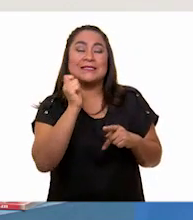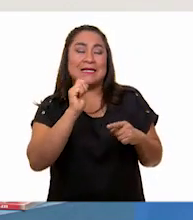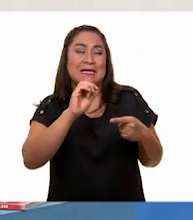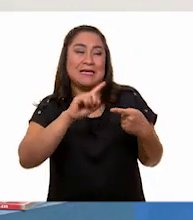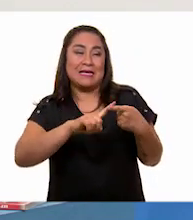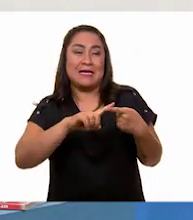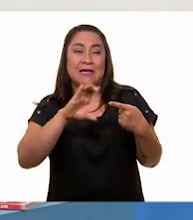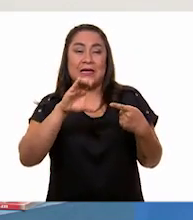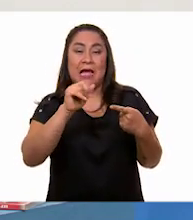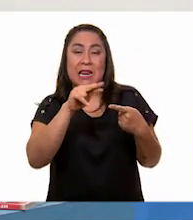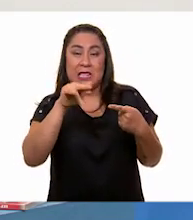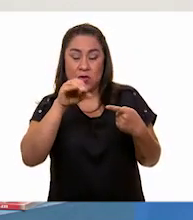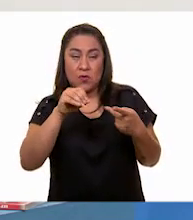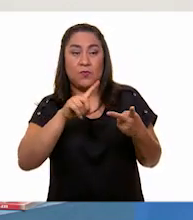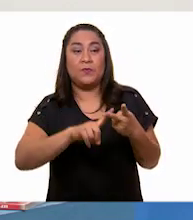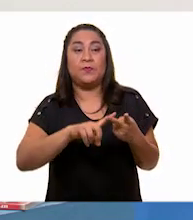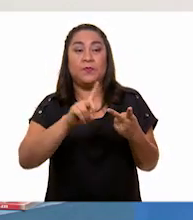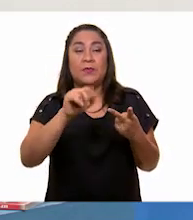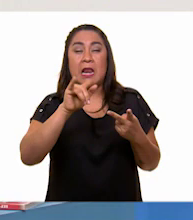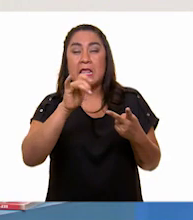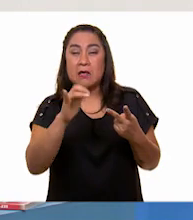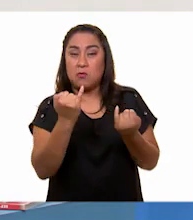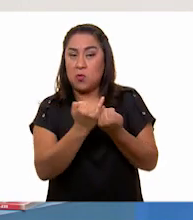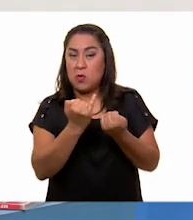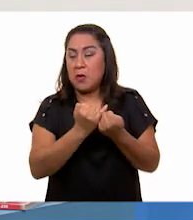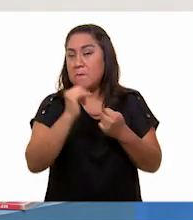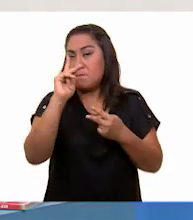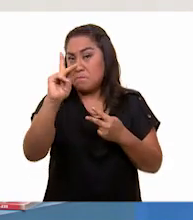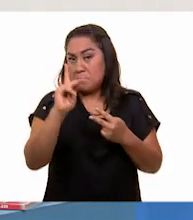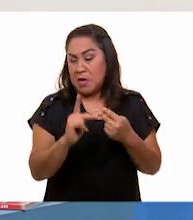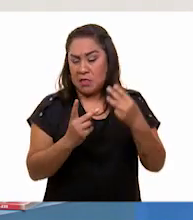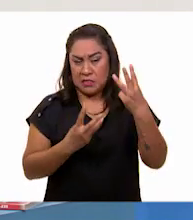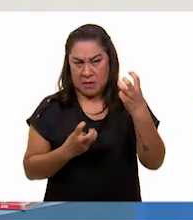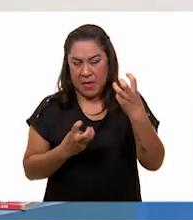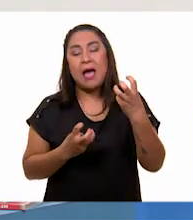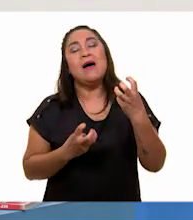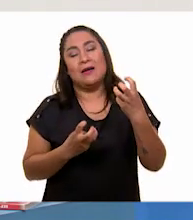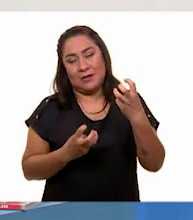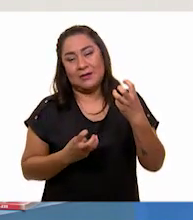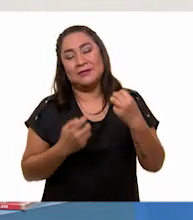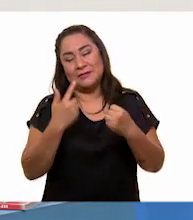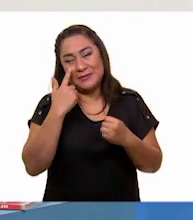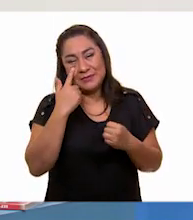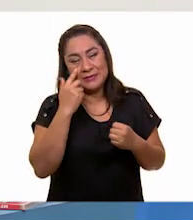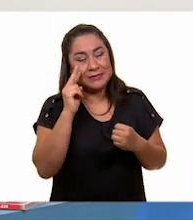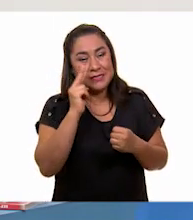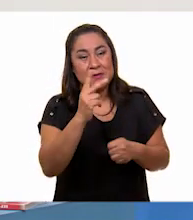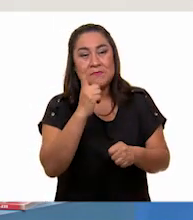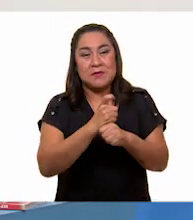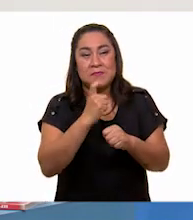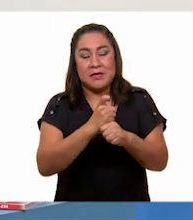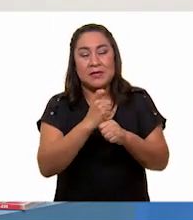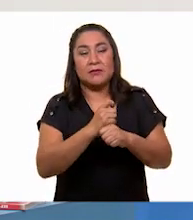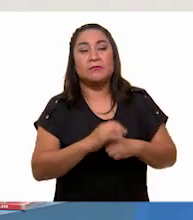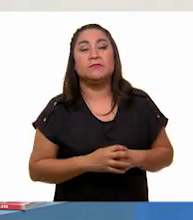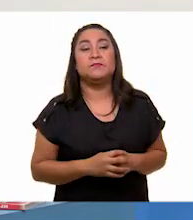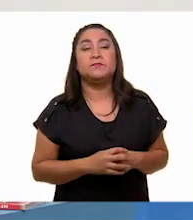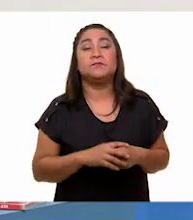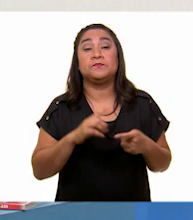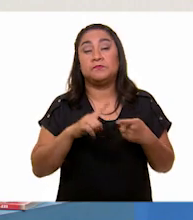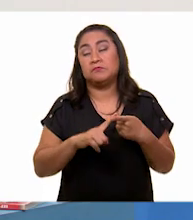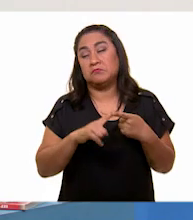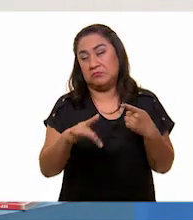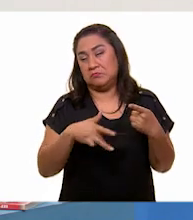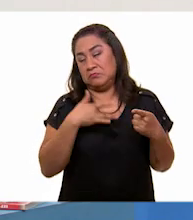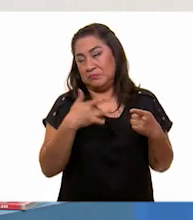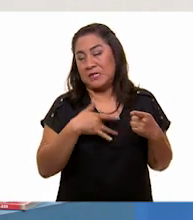Darling cuestan lo mismo. Pero analicemos la información que tenemos en la primera marca. Estimamos el